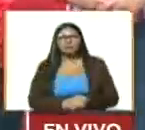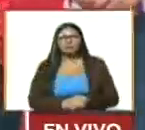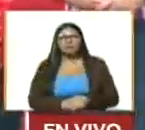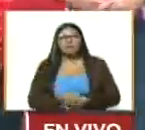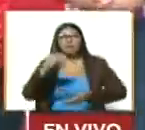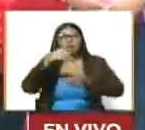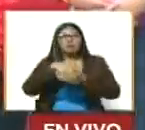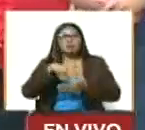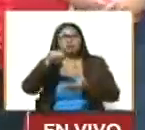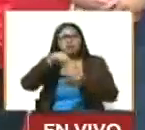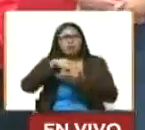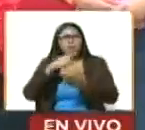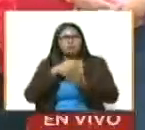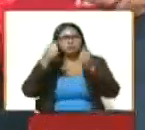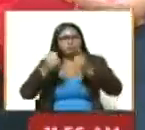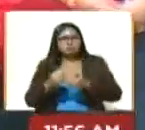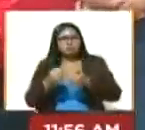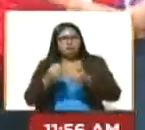impusieron ciudad por cárcel.